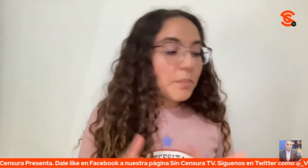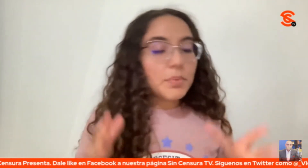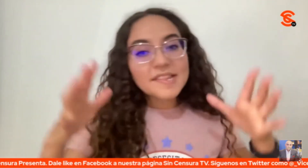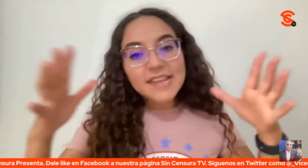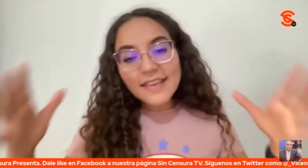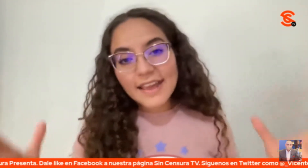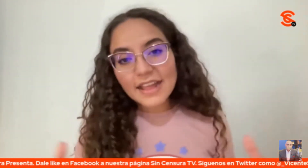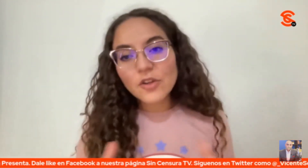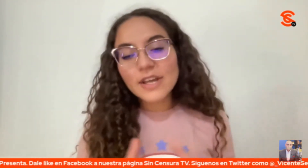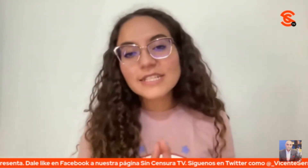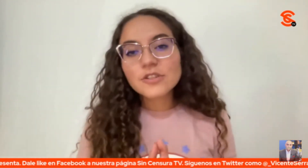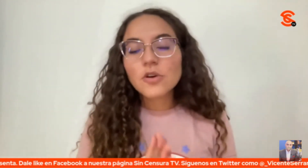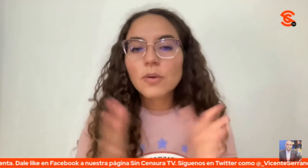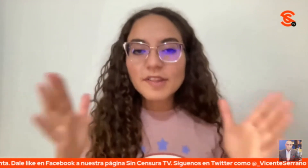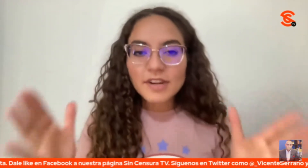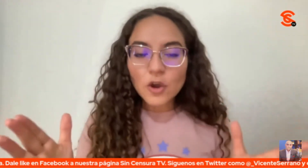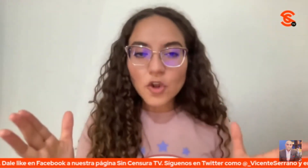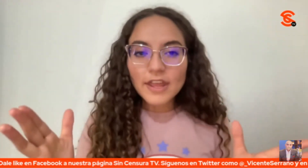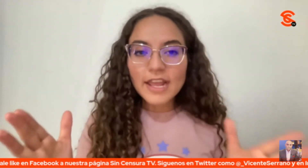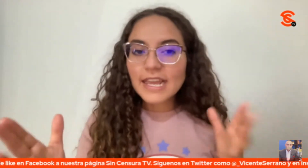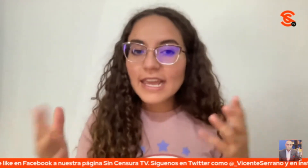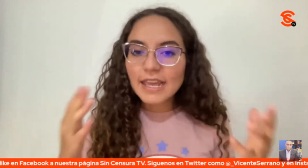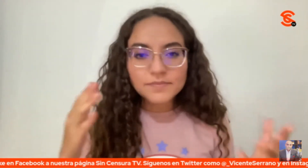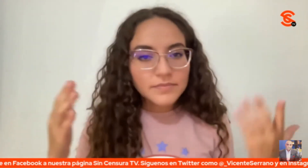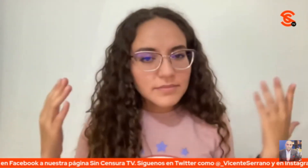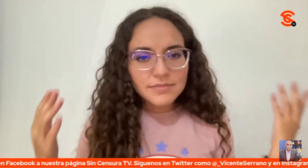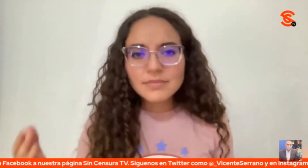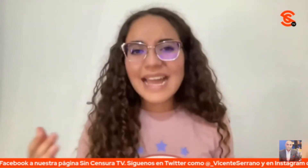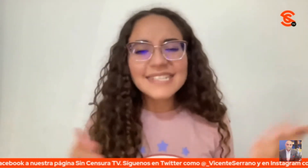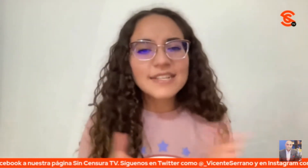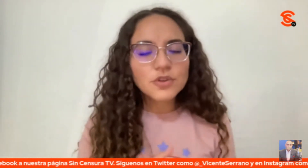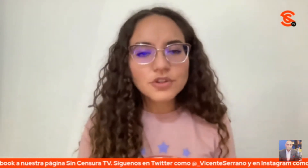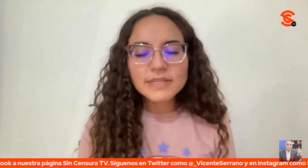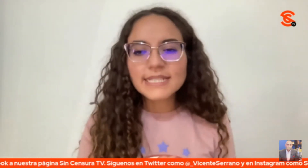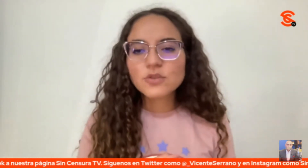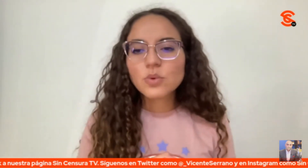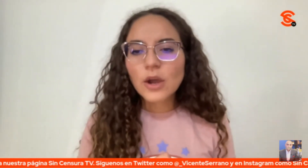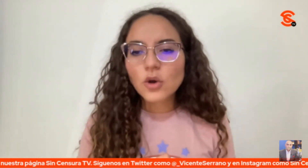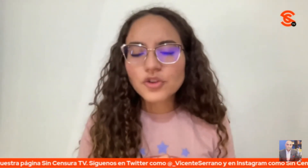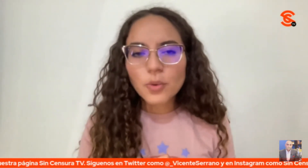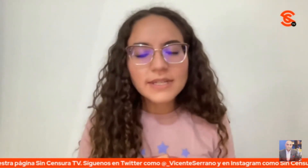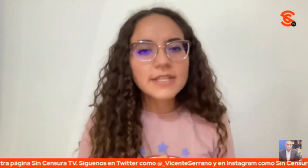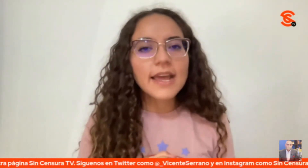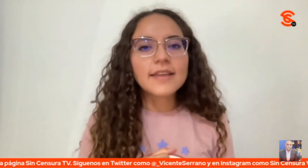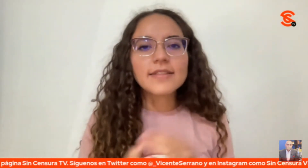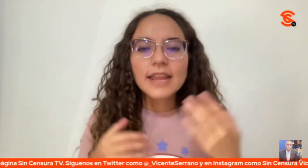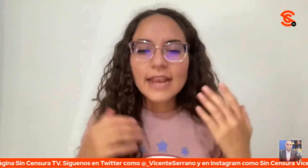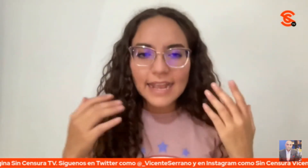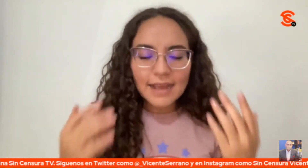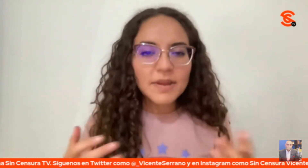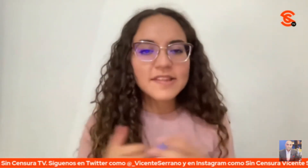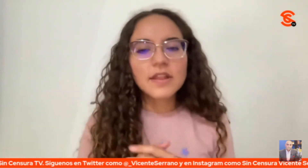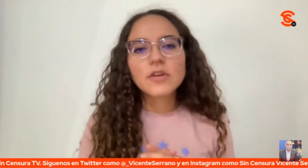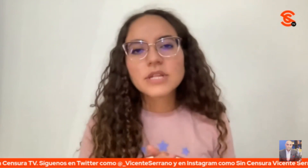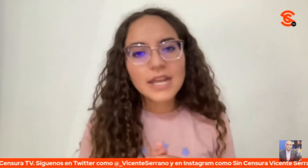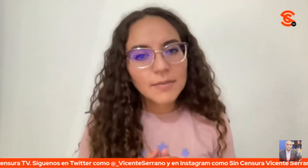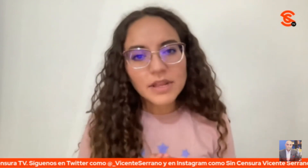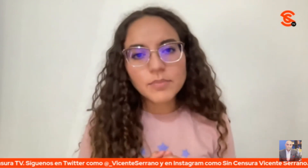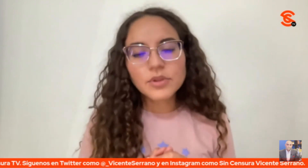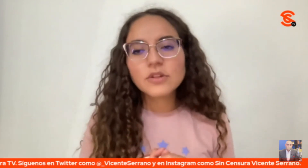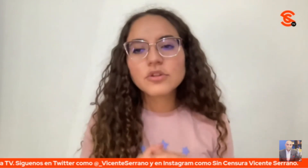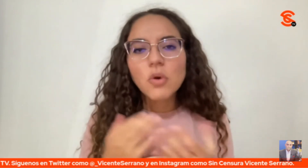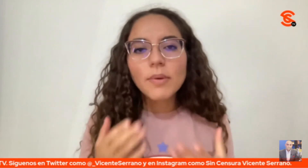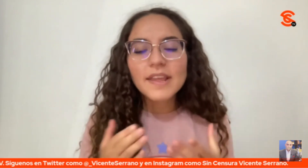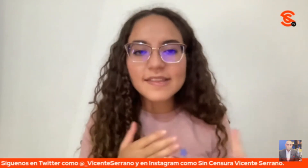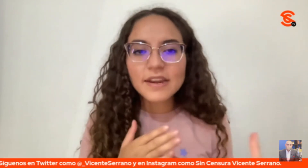bueno, pues ya llegando a esto, recordarán que hace unos meses hubo una controversia en la Cámara de Senadores y en la